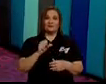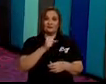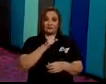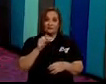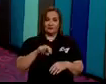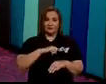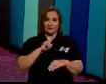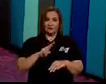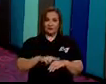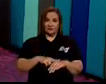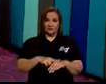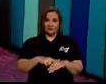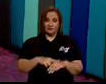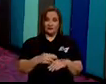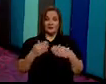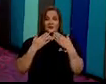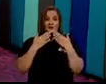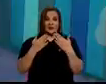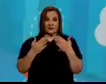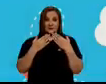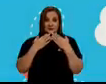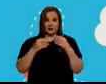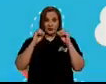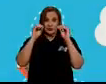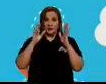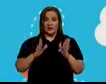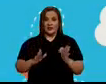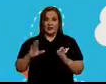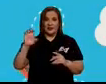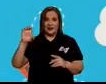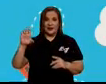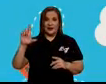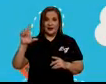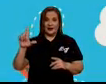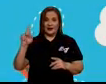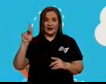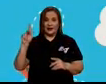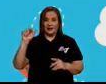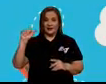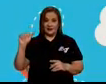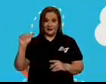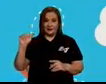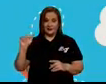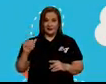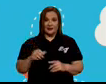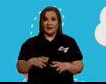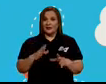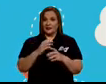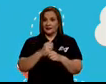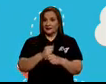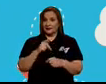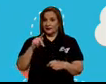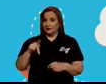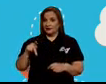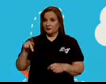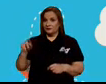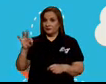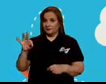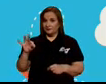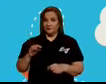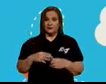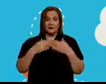Queremos dar especial agradecimiento a la profesora Elka Vázquez, quien es la encargada de realizar nuestro PPT.